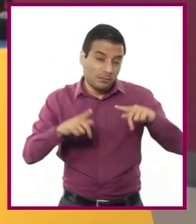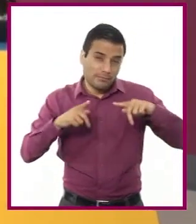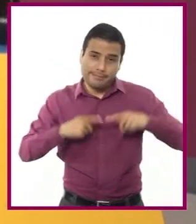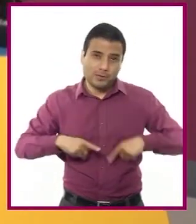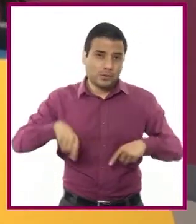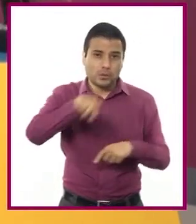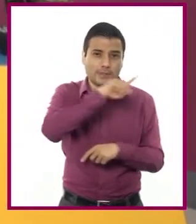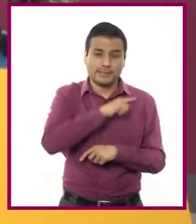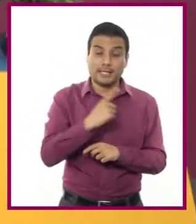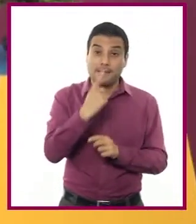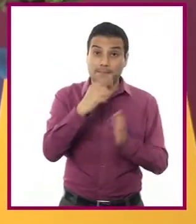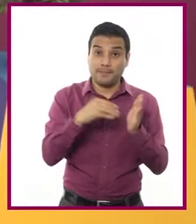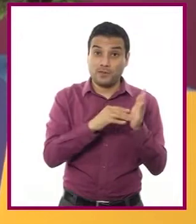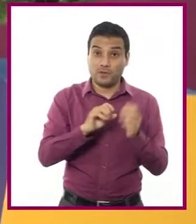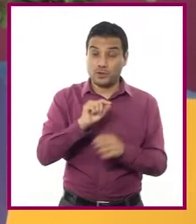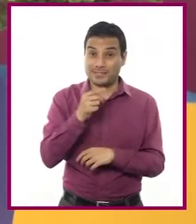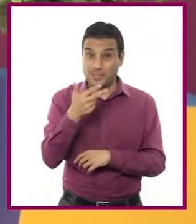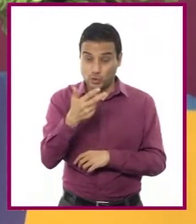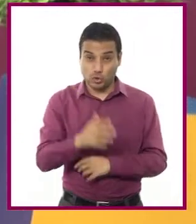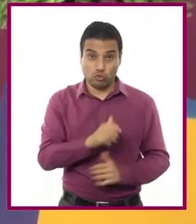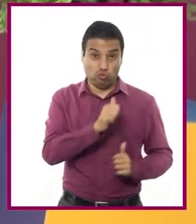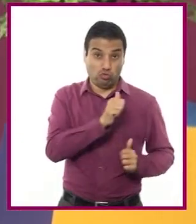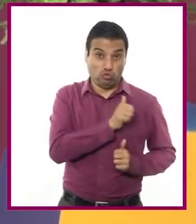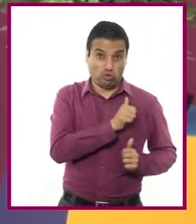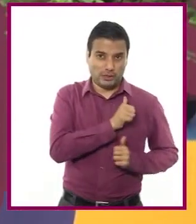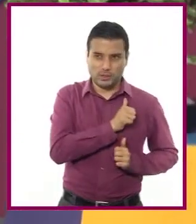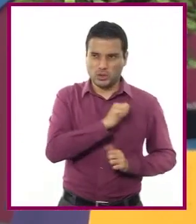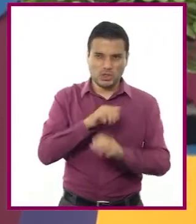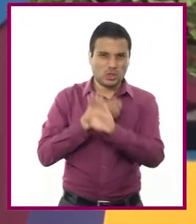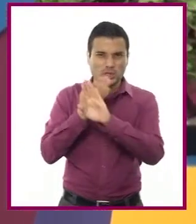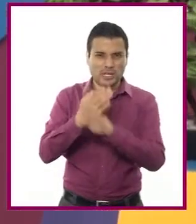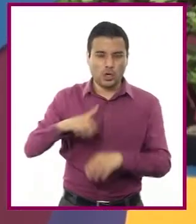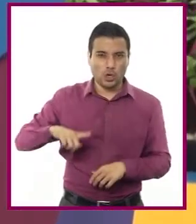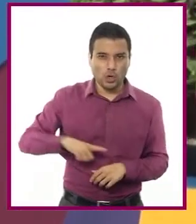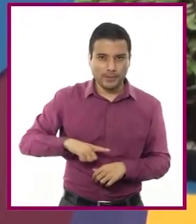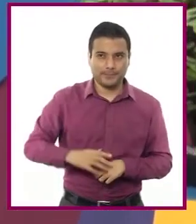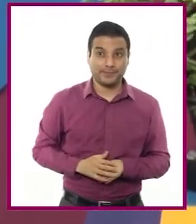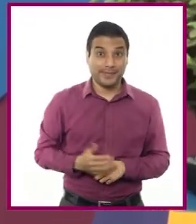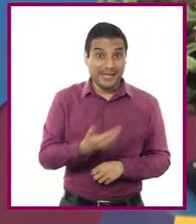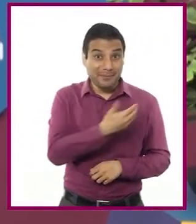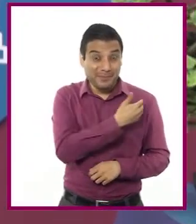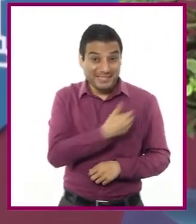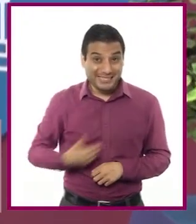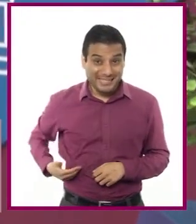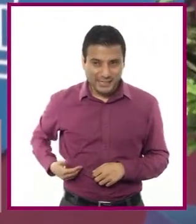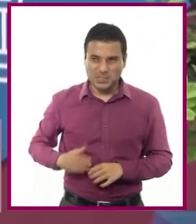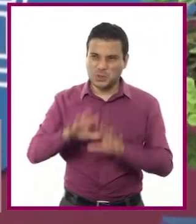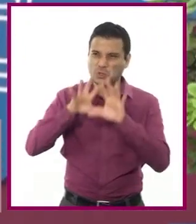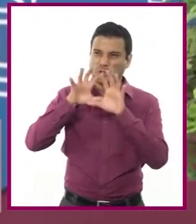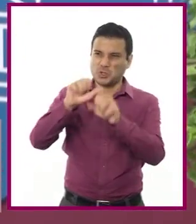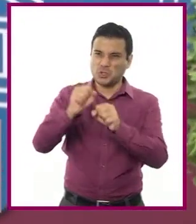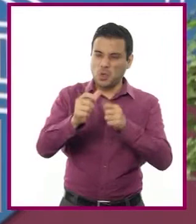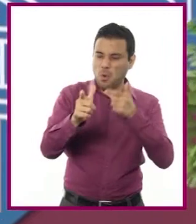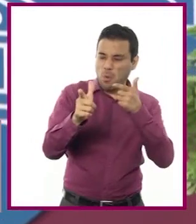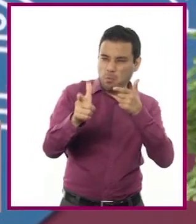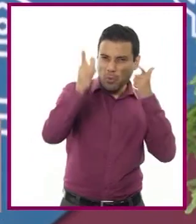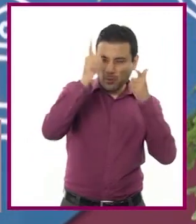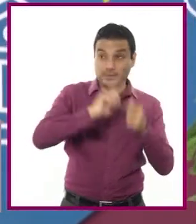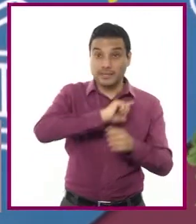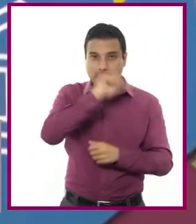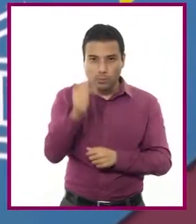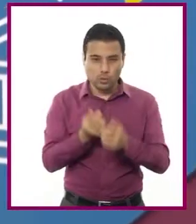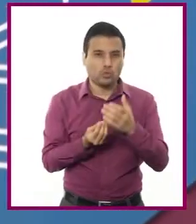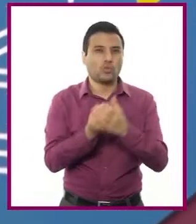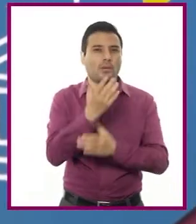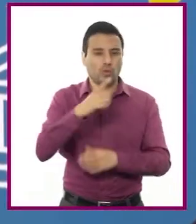de 1978 el ejército dio un golpe de Estado, fusilando a Mohammed Daud e instaurando un régimen comunista